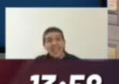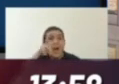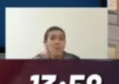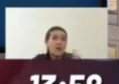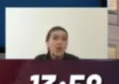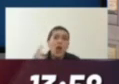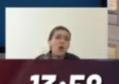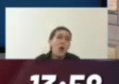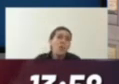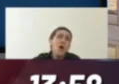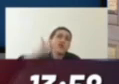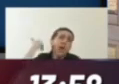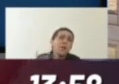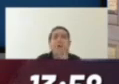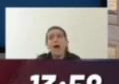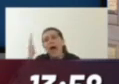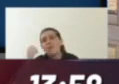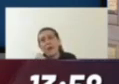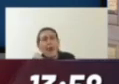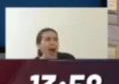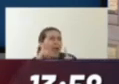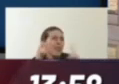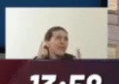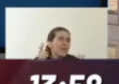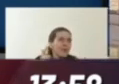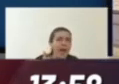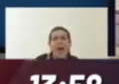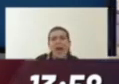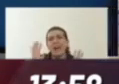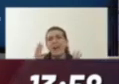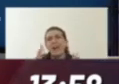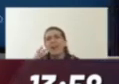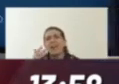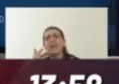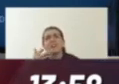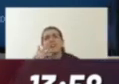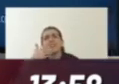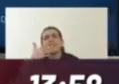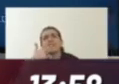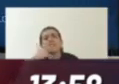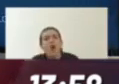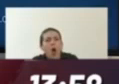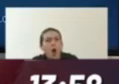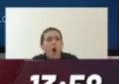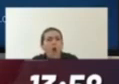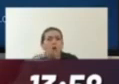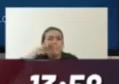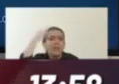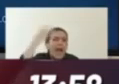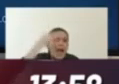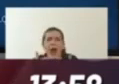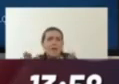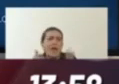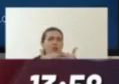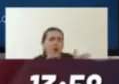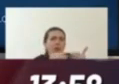todos podamos ir a trabajar, podamos disfrutar, que funcionen los espectáculos, que funcionen los restaurantes, pero esto es